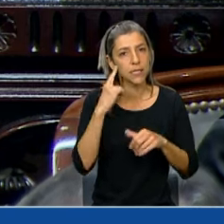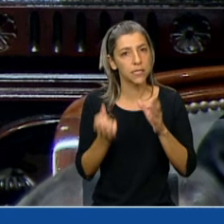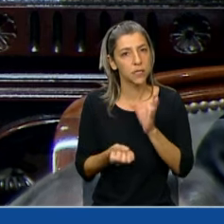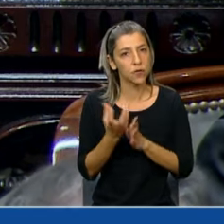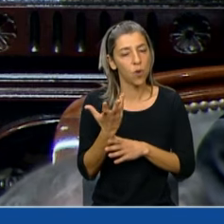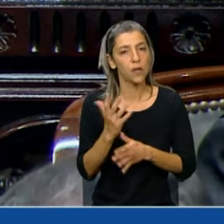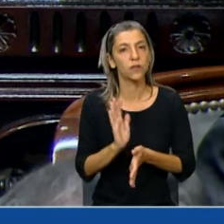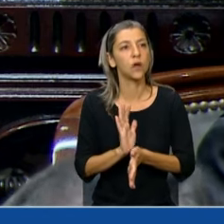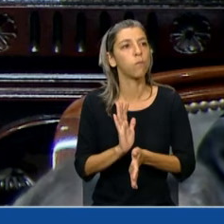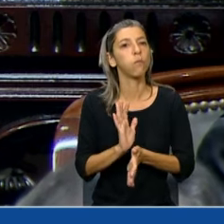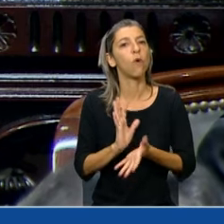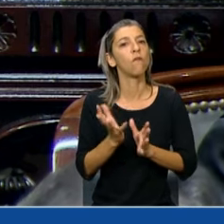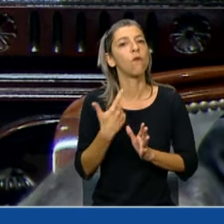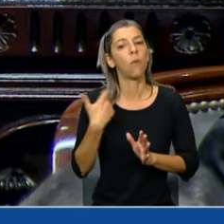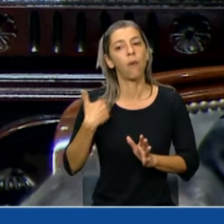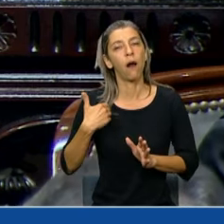desarrollo